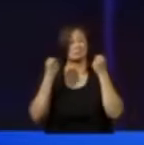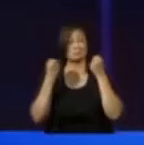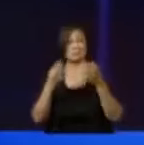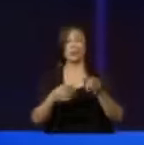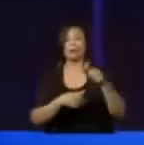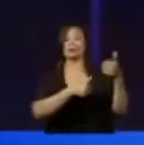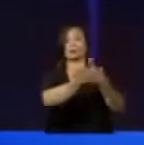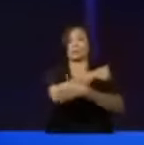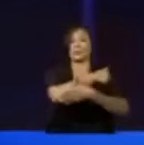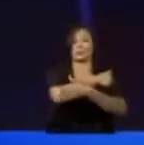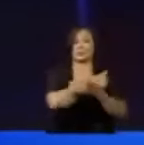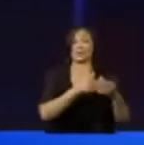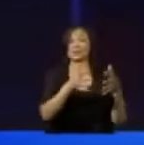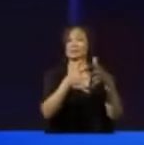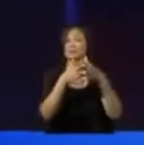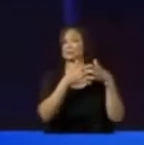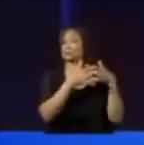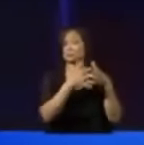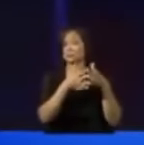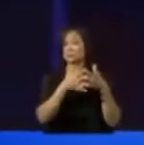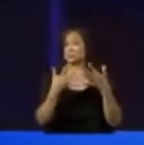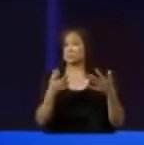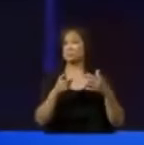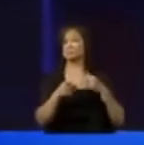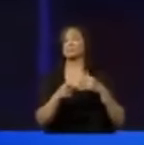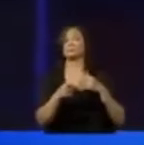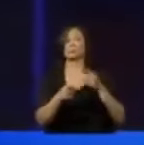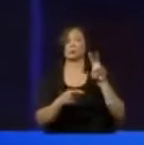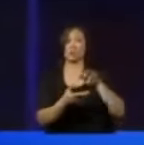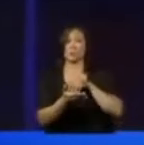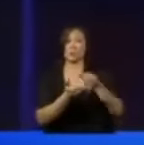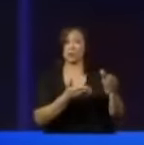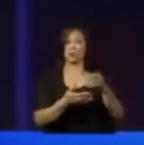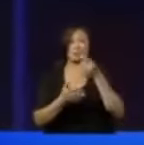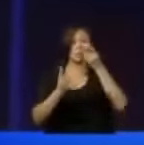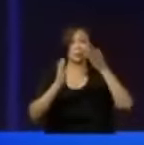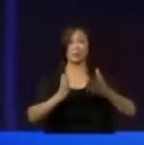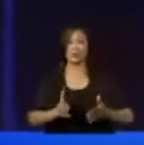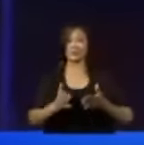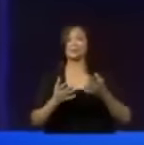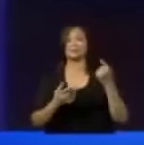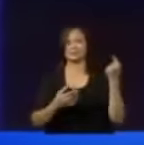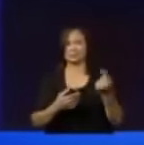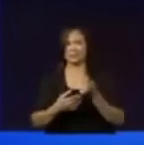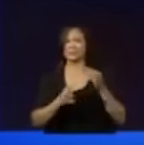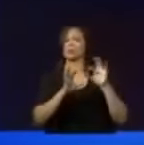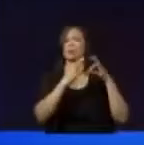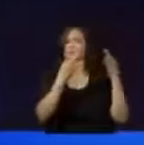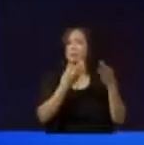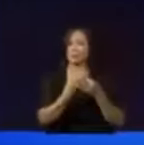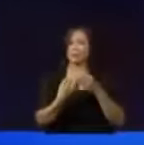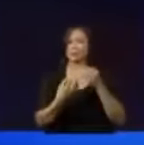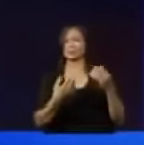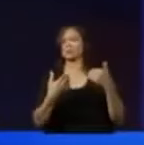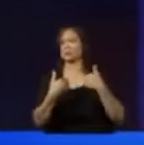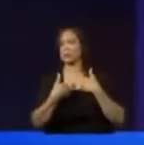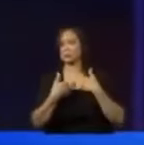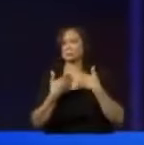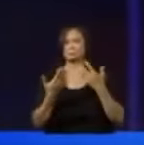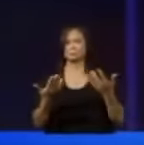en el exterior, especialmente en Estados Unidos, donde hay 2,5 millones de dominicanos que siempre tienen un familiar, que